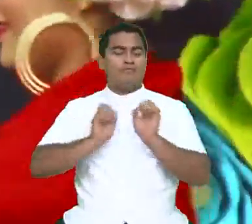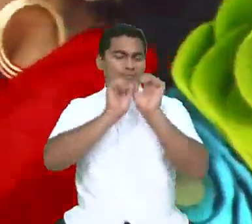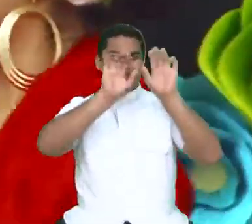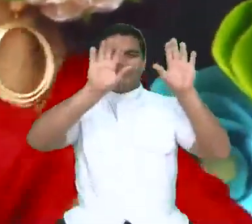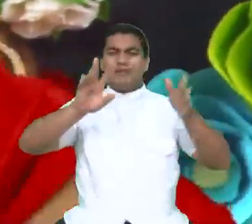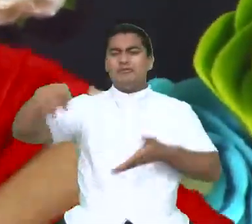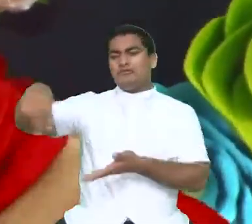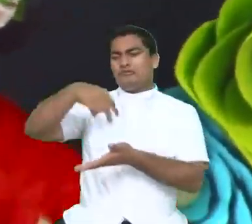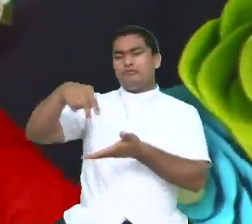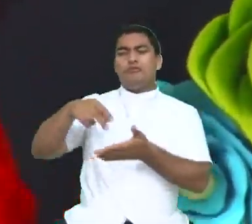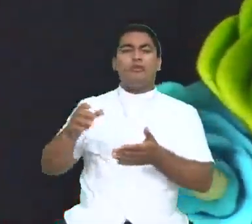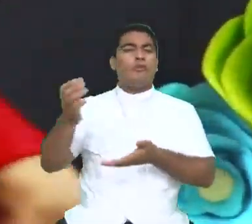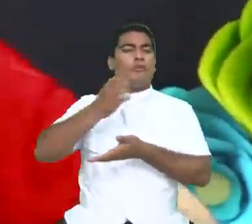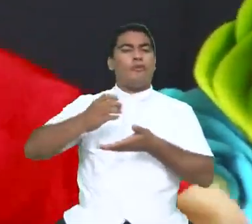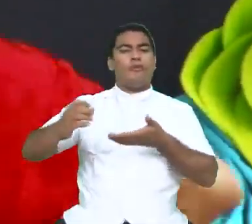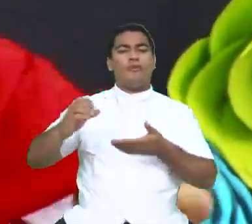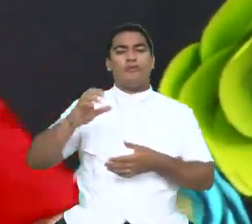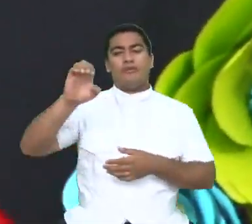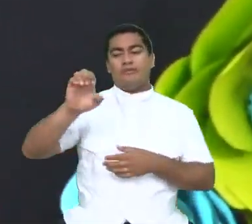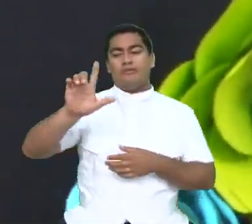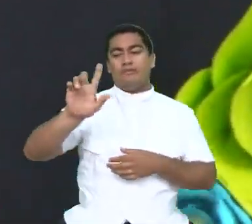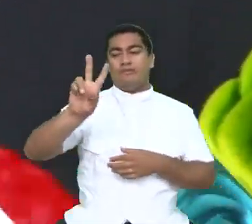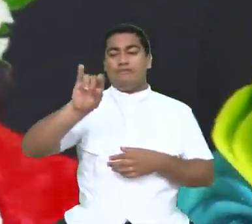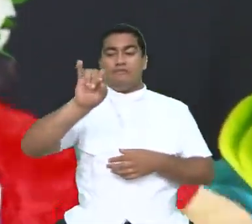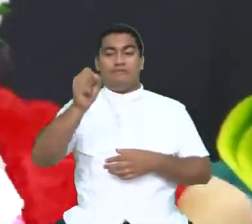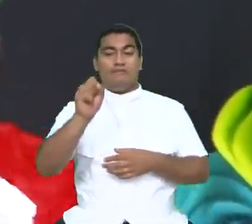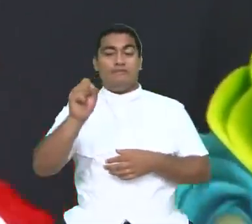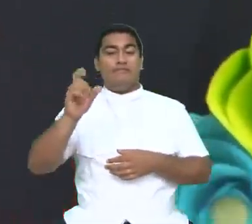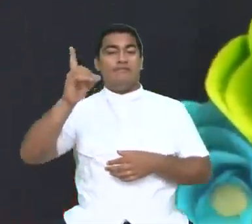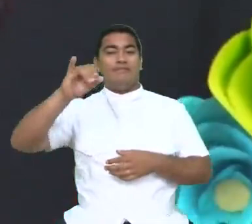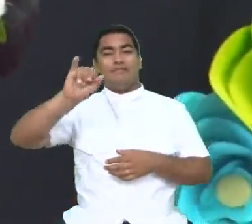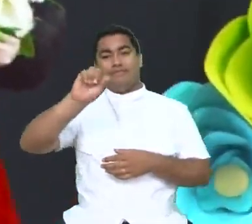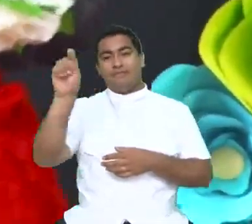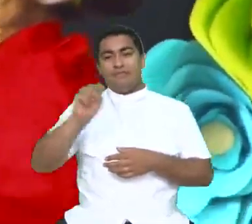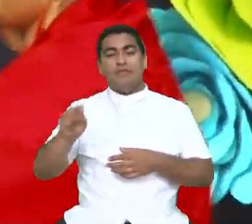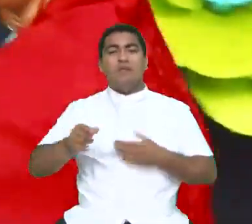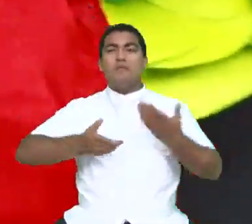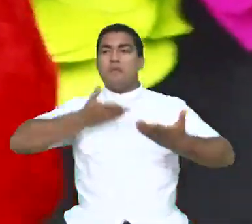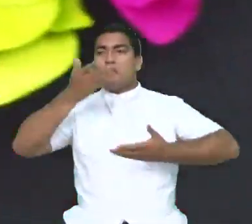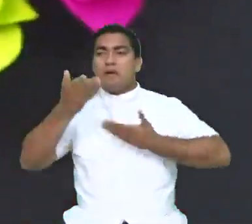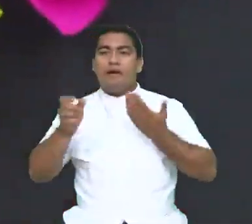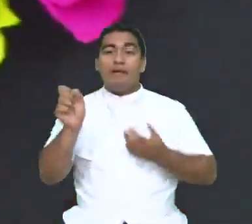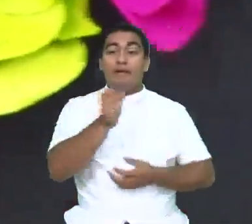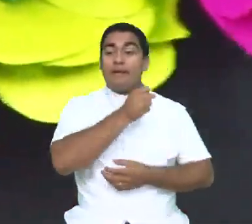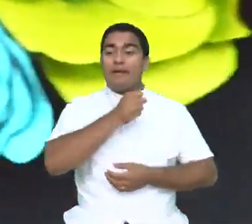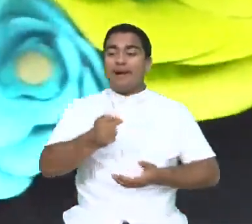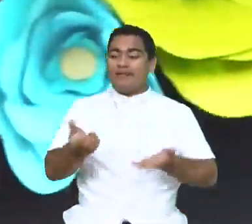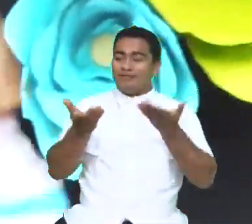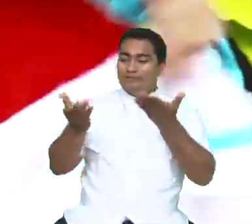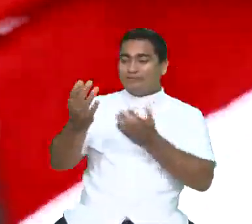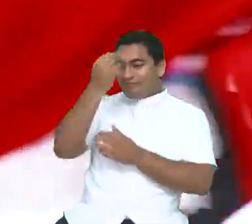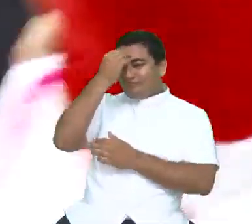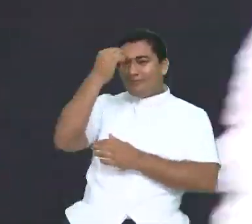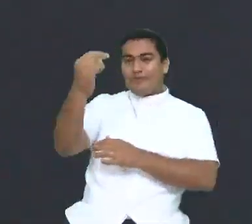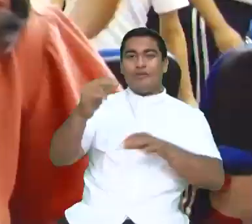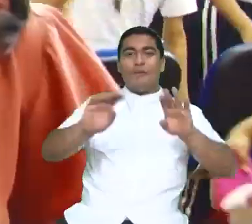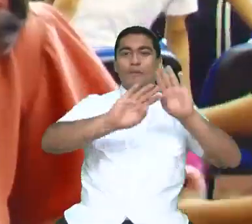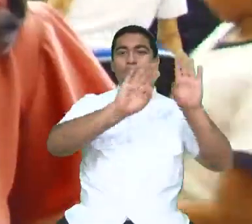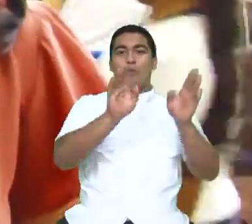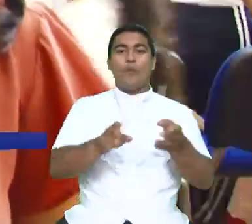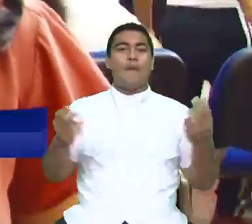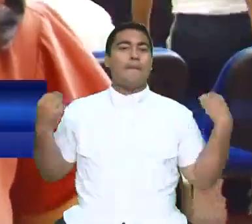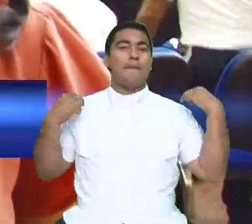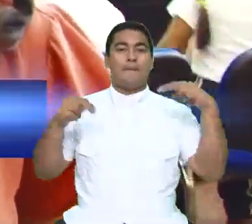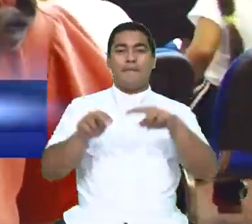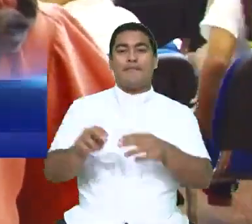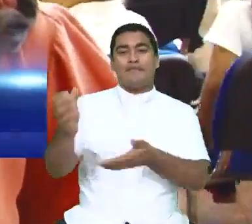colegio público Elvis Díaz. Poemas, cantos y bailes fueron dedicadas a las maestras y mujeres de estos colegios. El